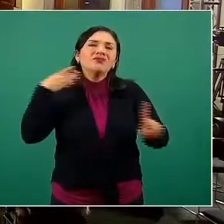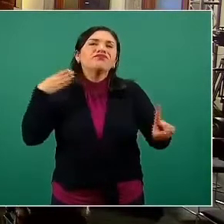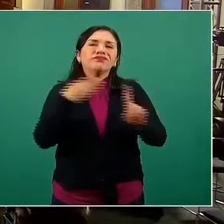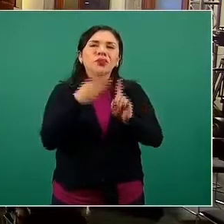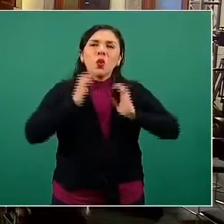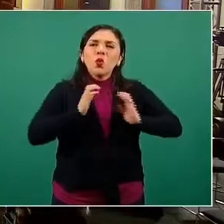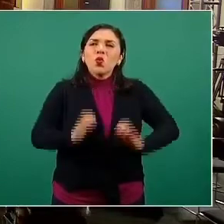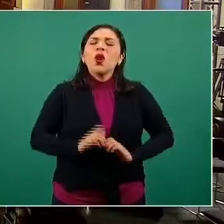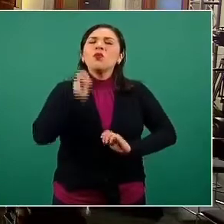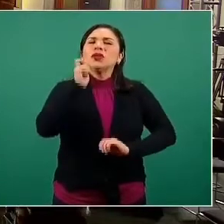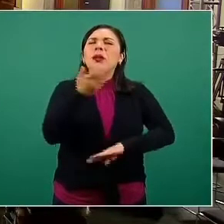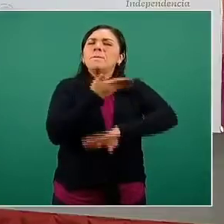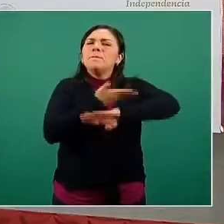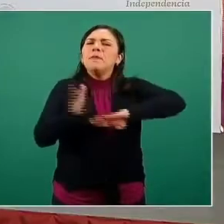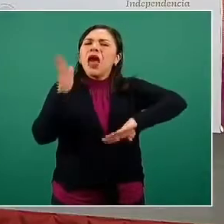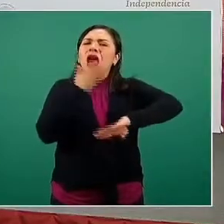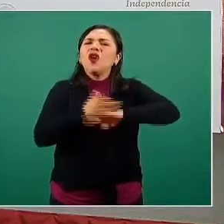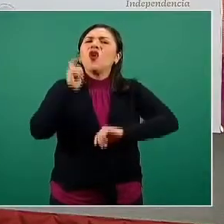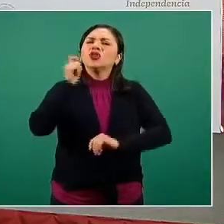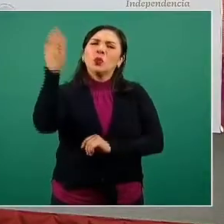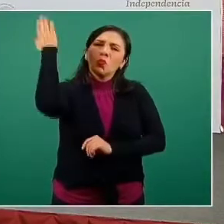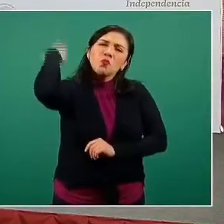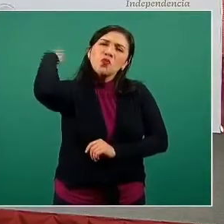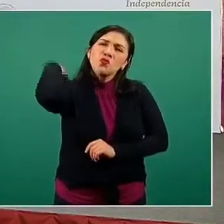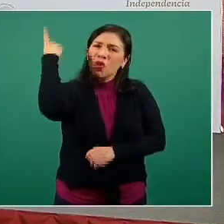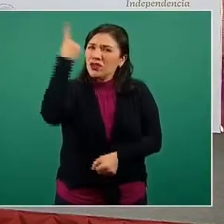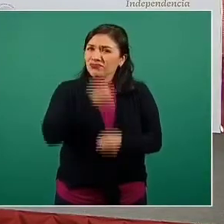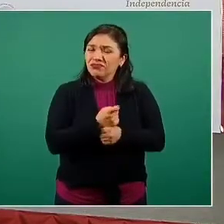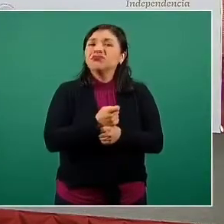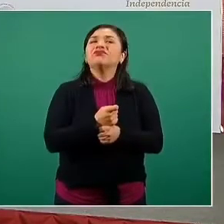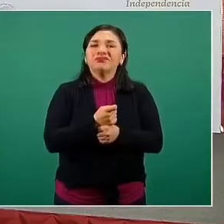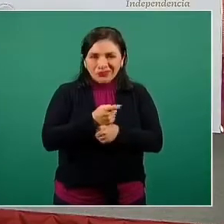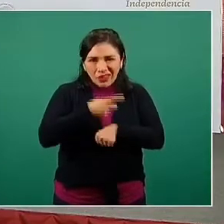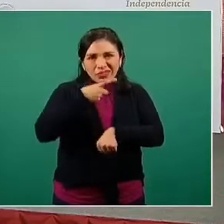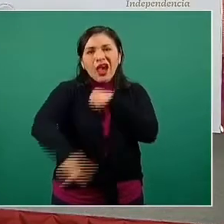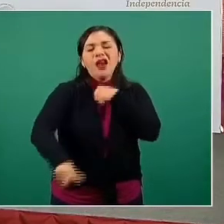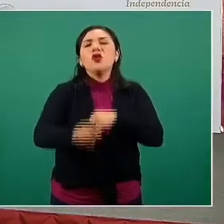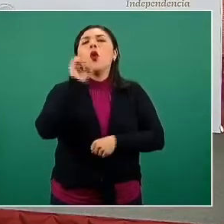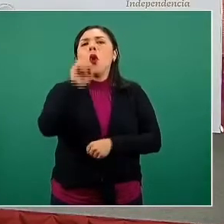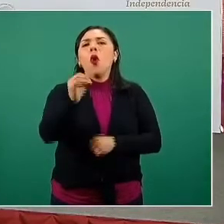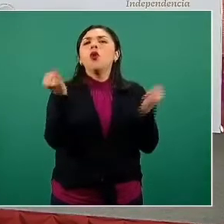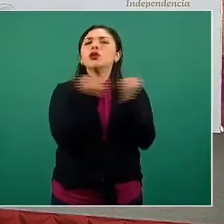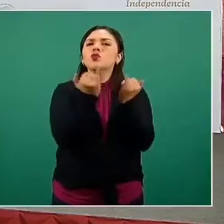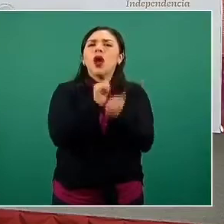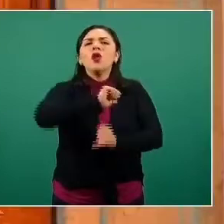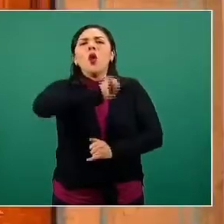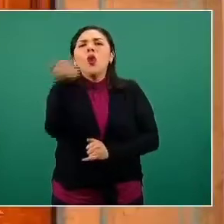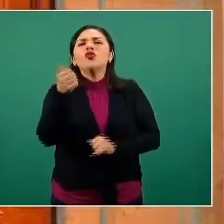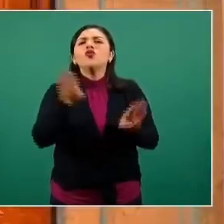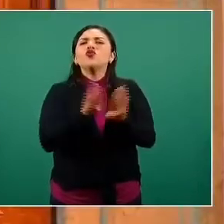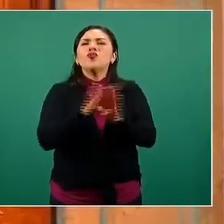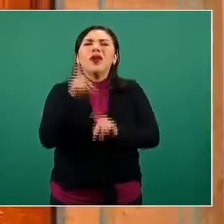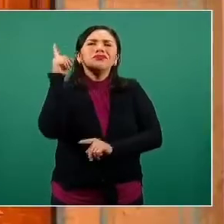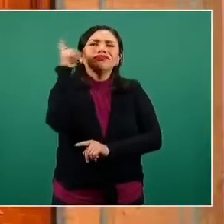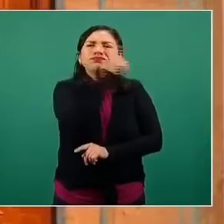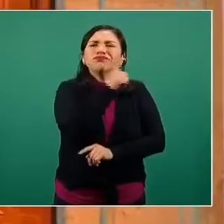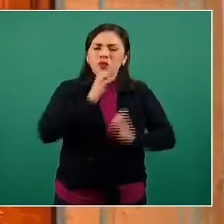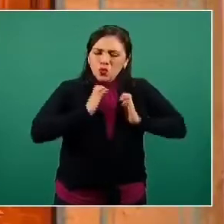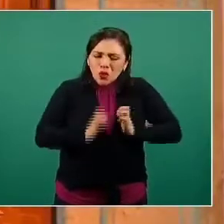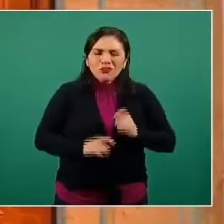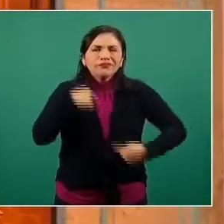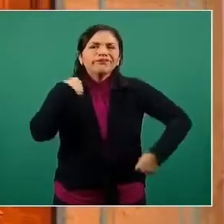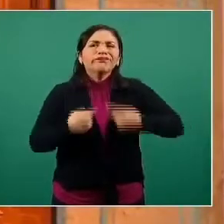en el órgano blanco que son los pulmones, pero también afectan a otros órganos en función de las complicaciones y